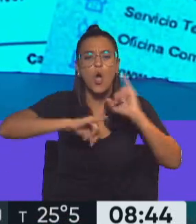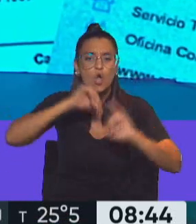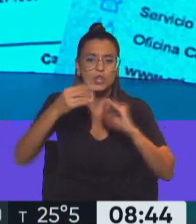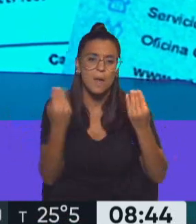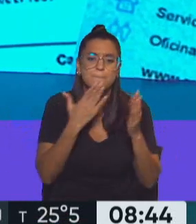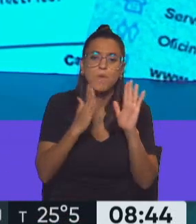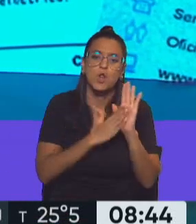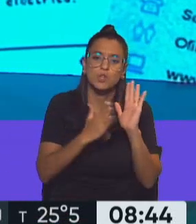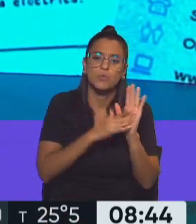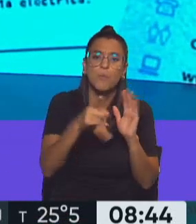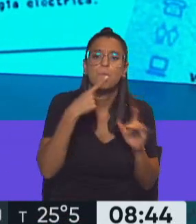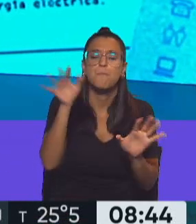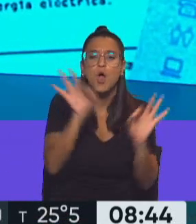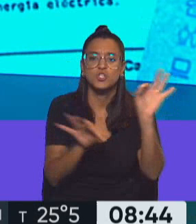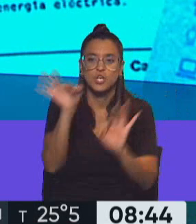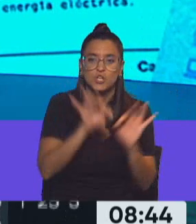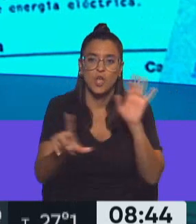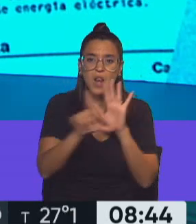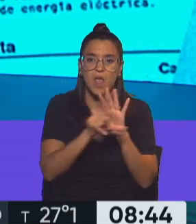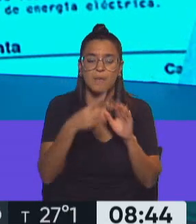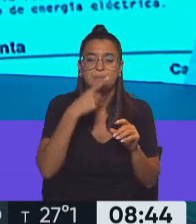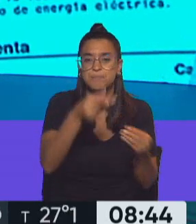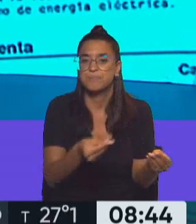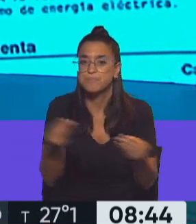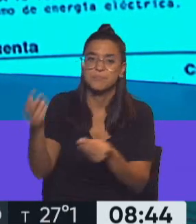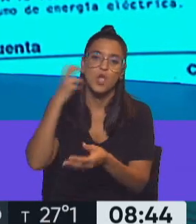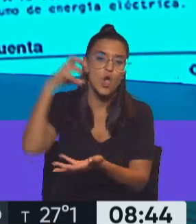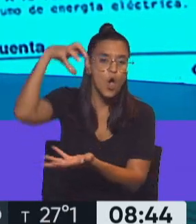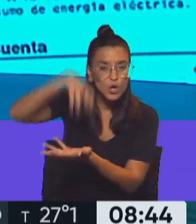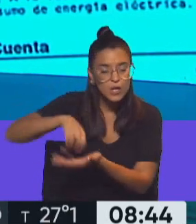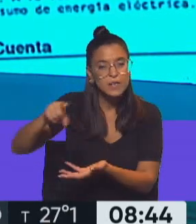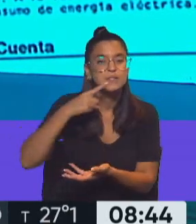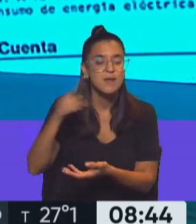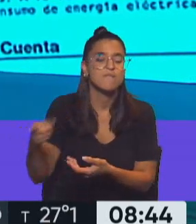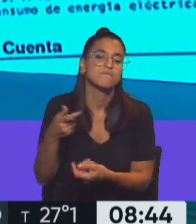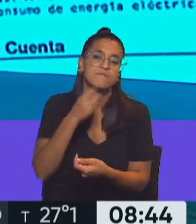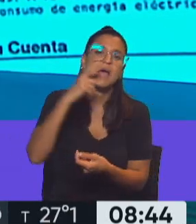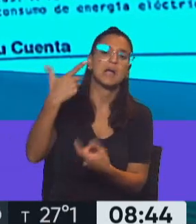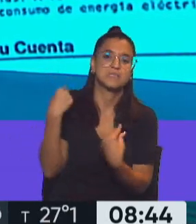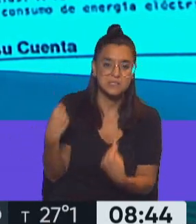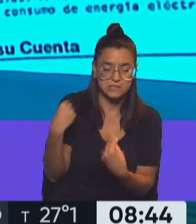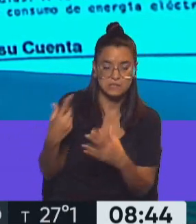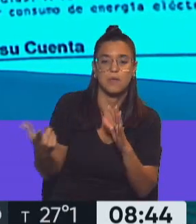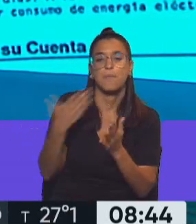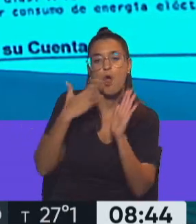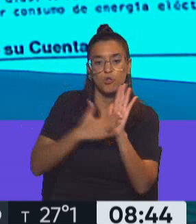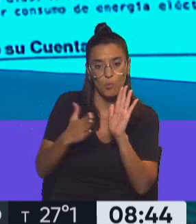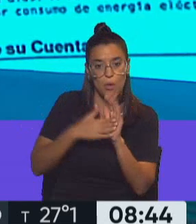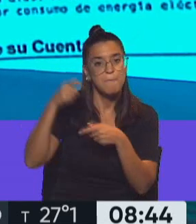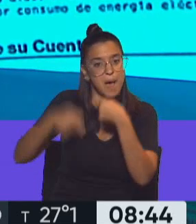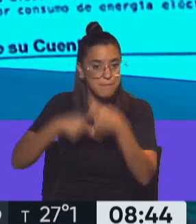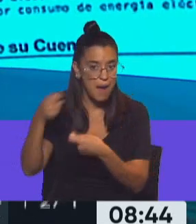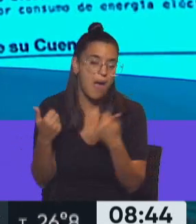del monotributo, un proyecto de ley que ingresó al Congreso que da muchas facilidades para los monotributistas y